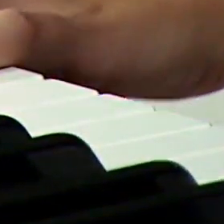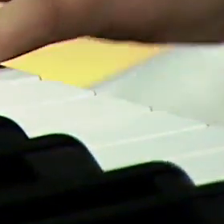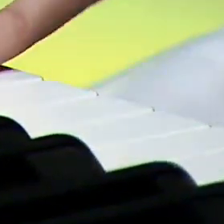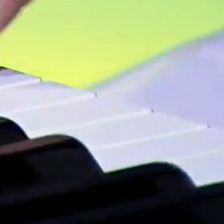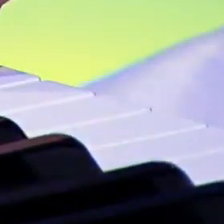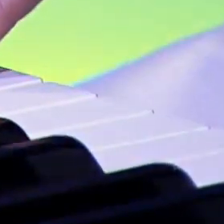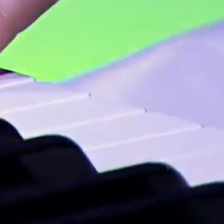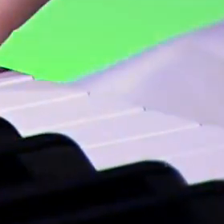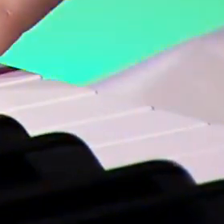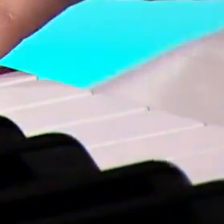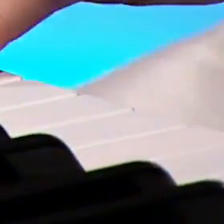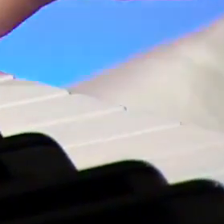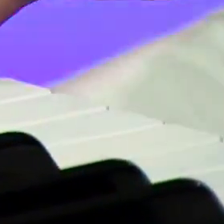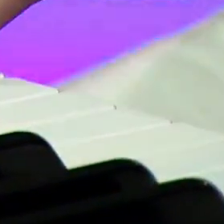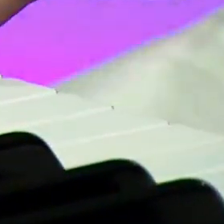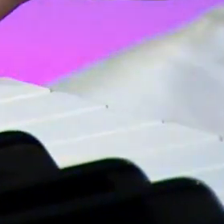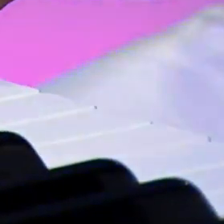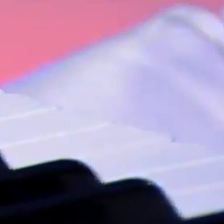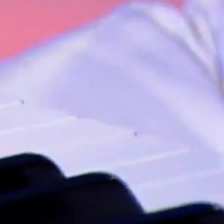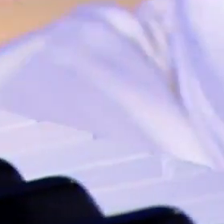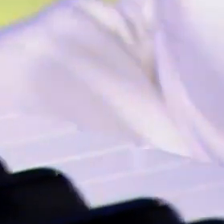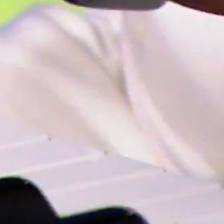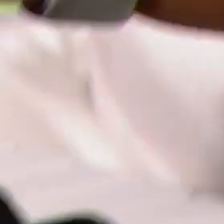se pierde en palabras